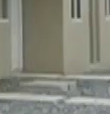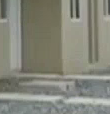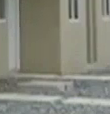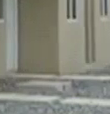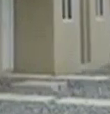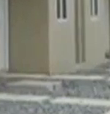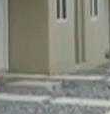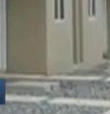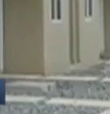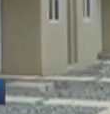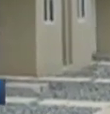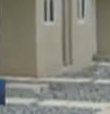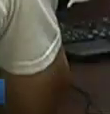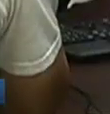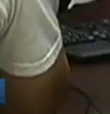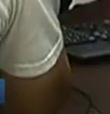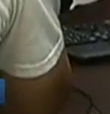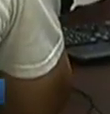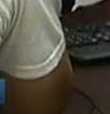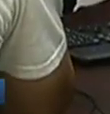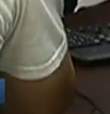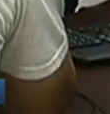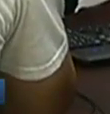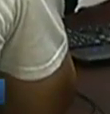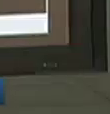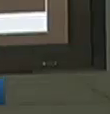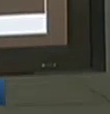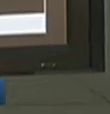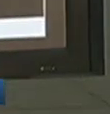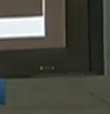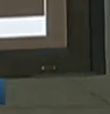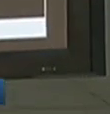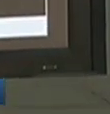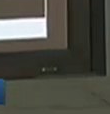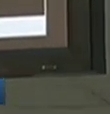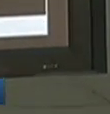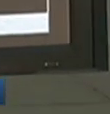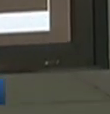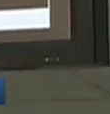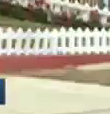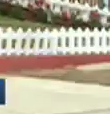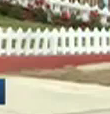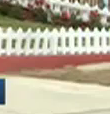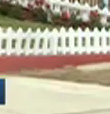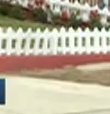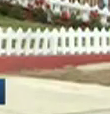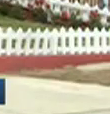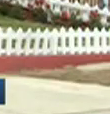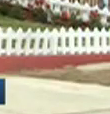afiliados se acercan al 10 para conocer detalles de los nuevos préstamos hipotecarios